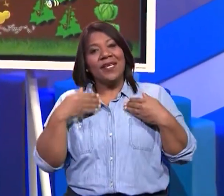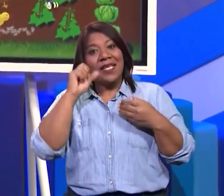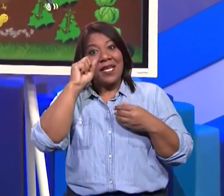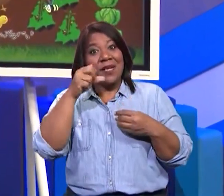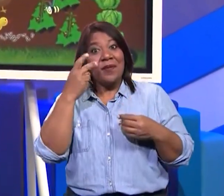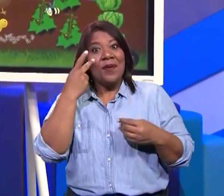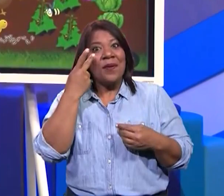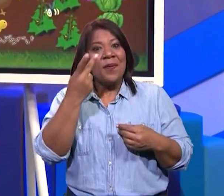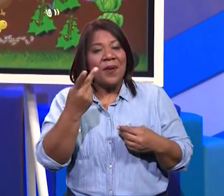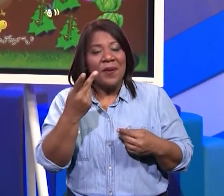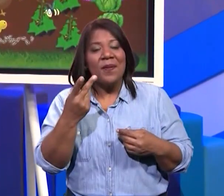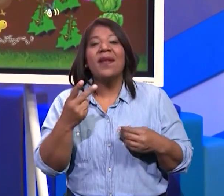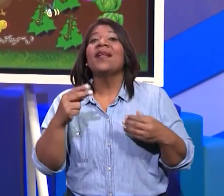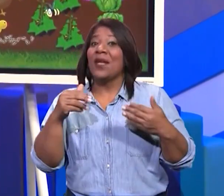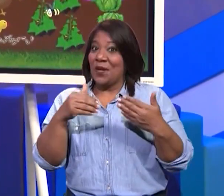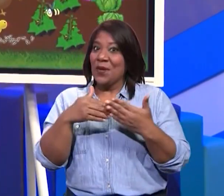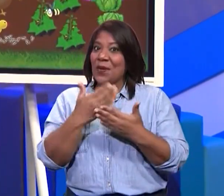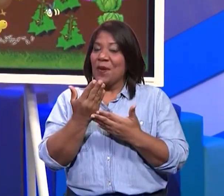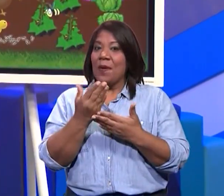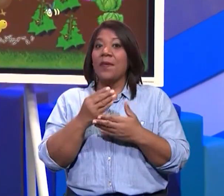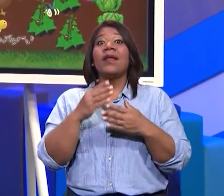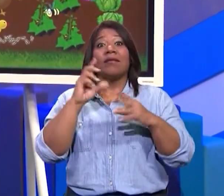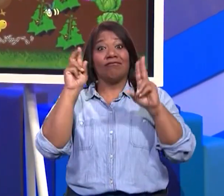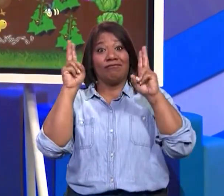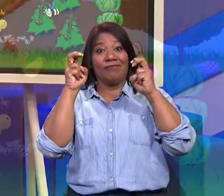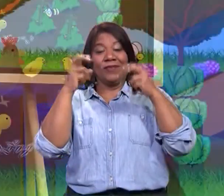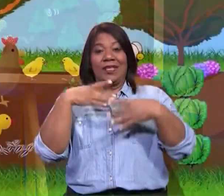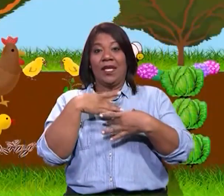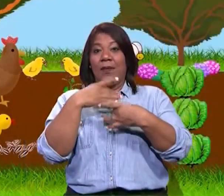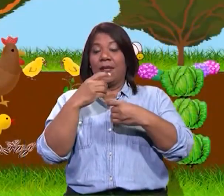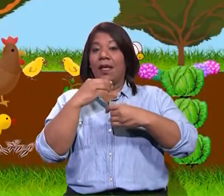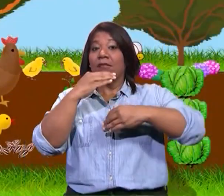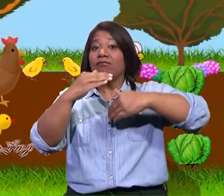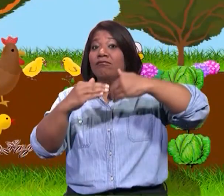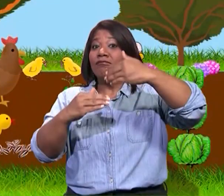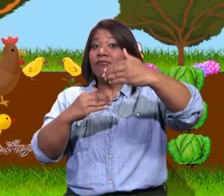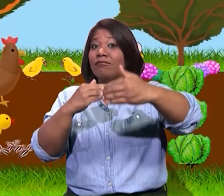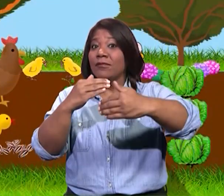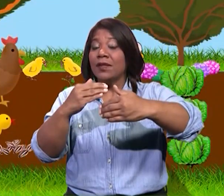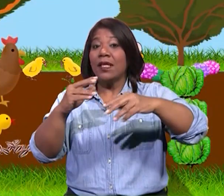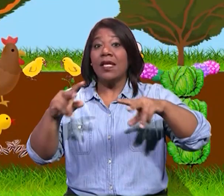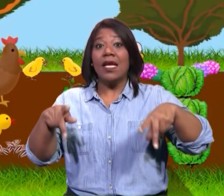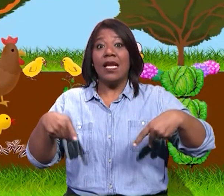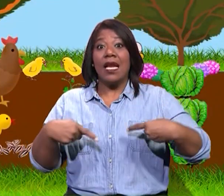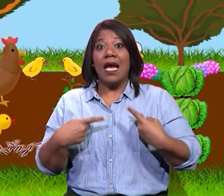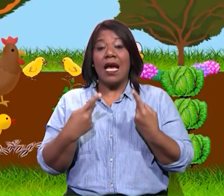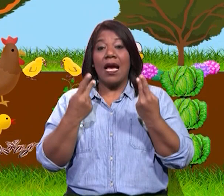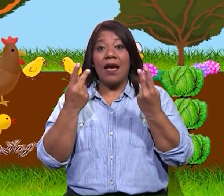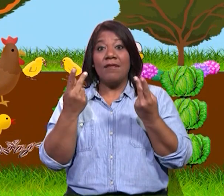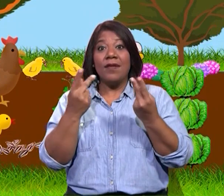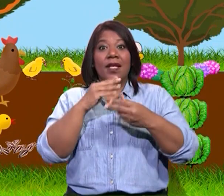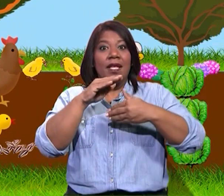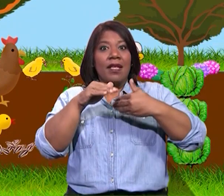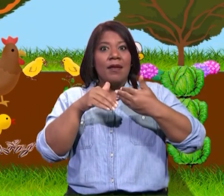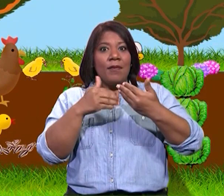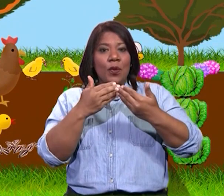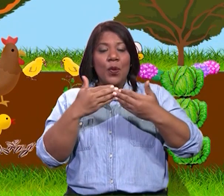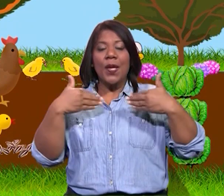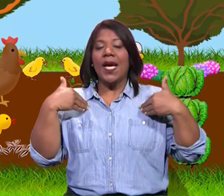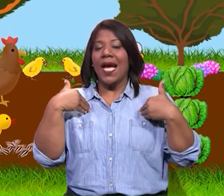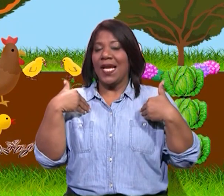un tema nuevo e interesante, al cual llamamos el ciclo biológico de las especies.